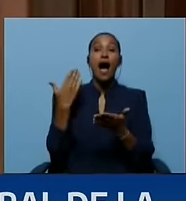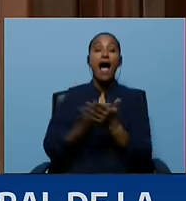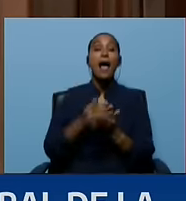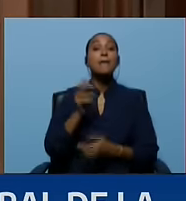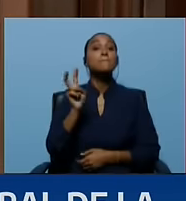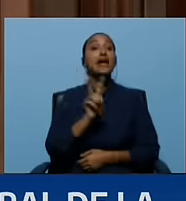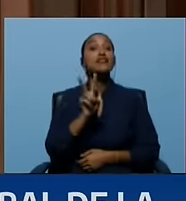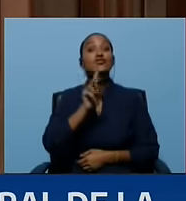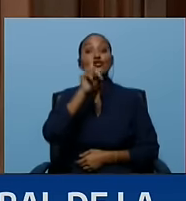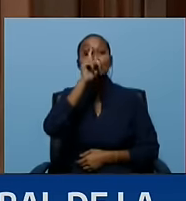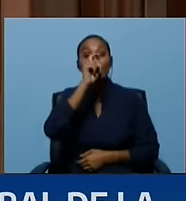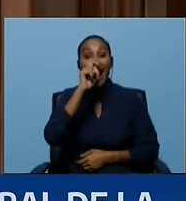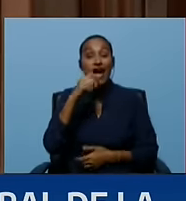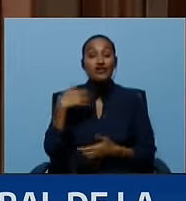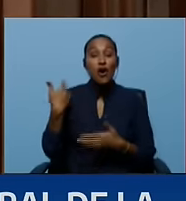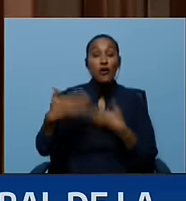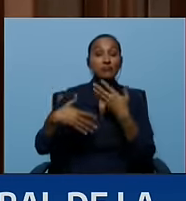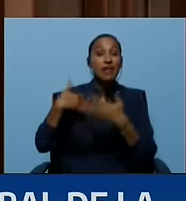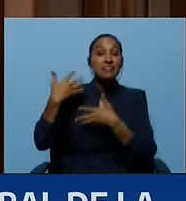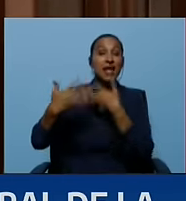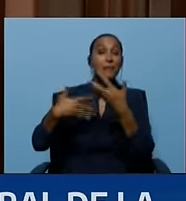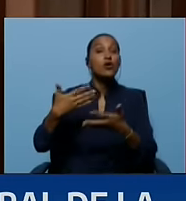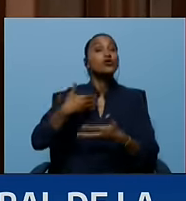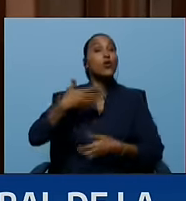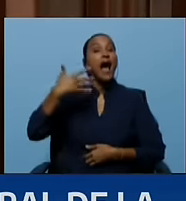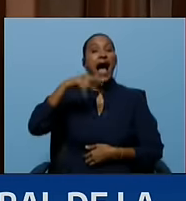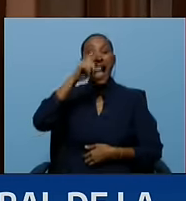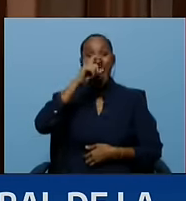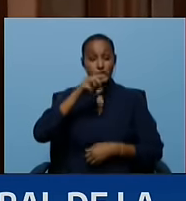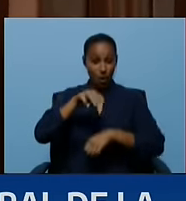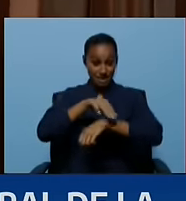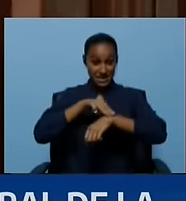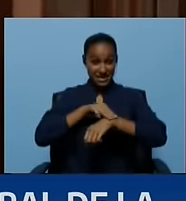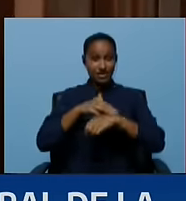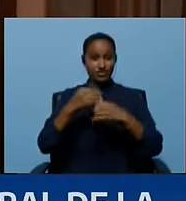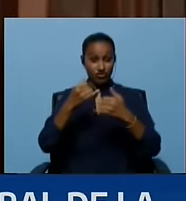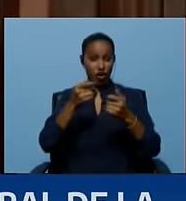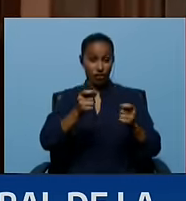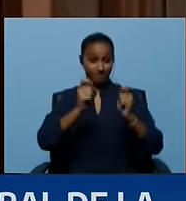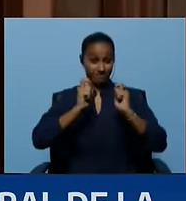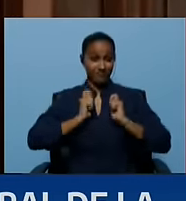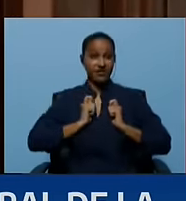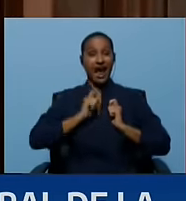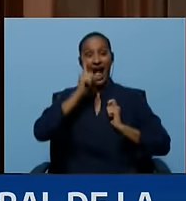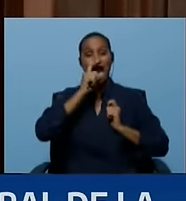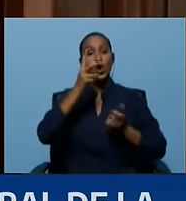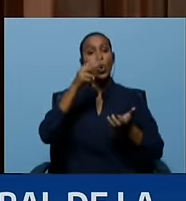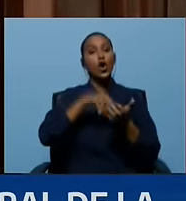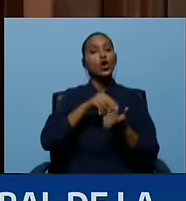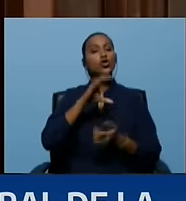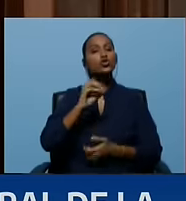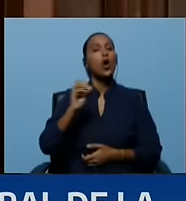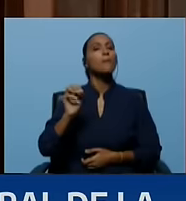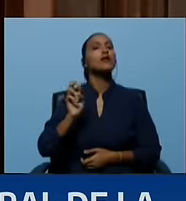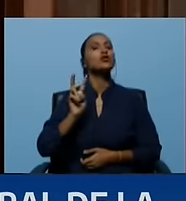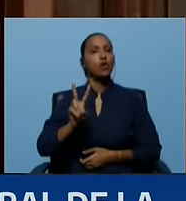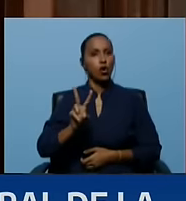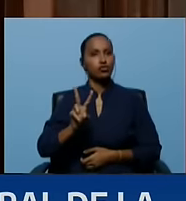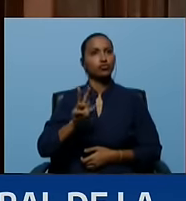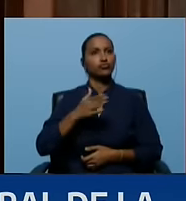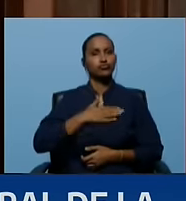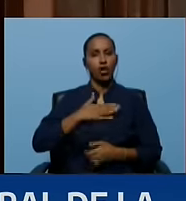ministro de Interior en el año 2002, luego de entregarle la vicepresidencia a José Vicente